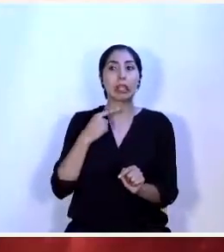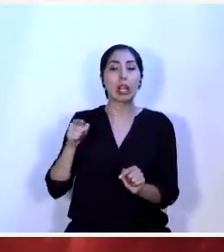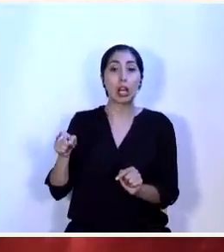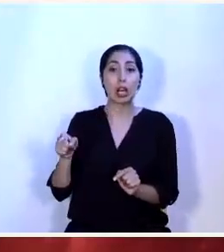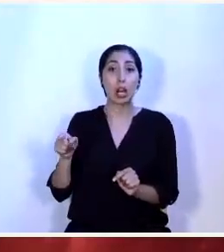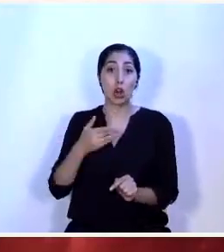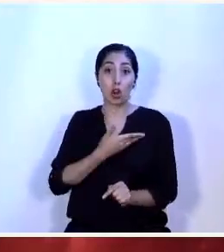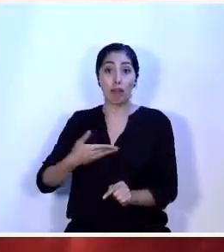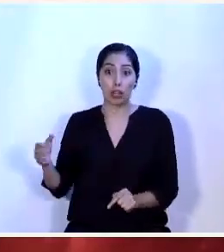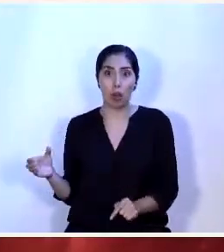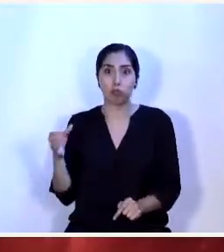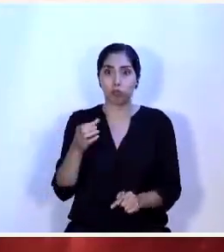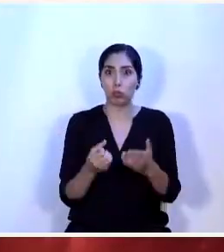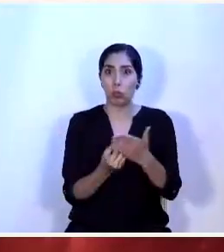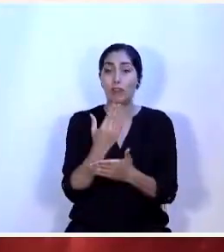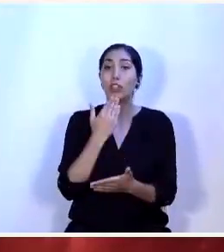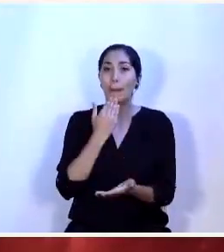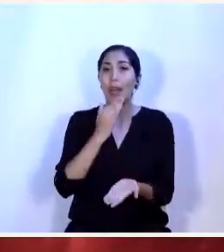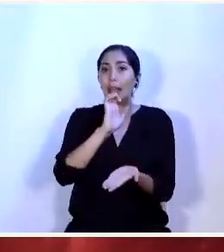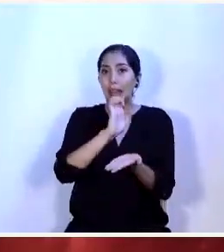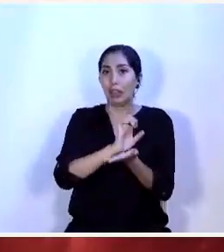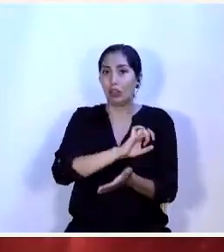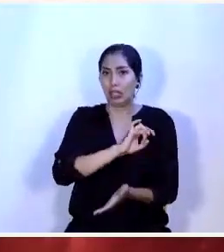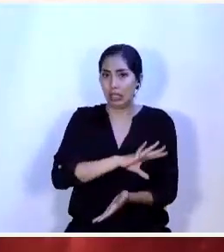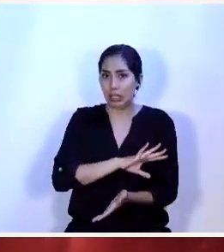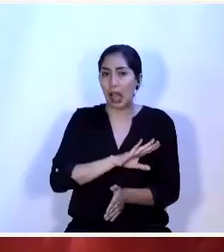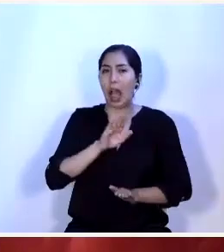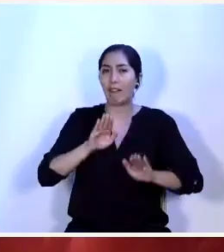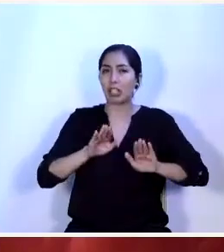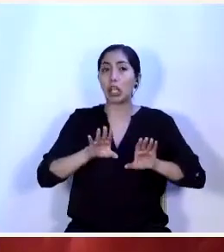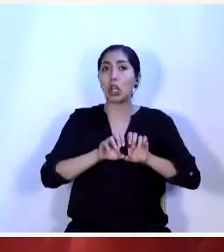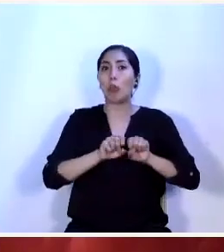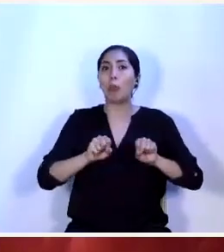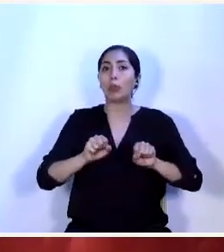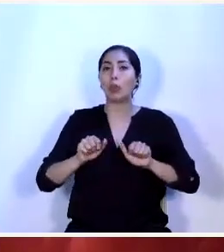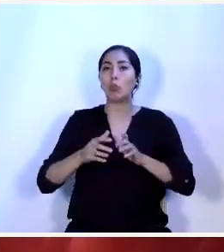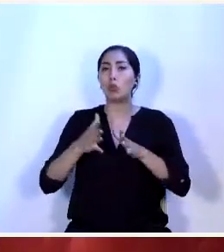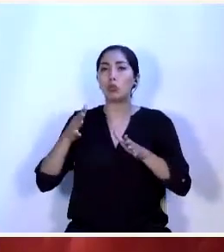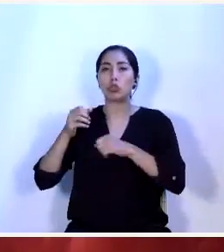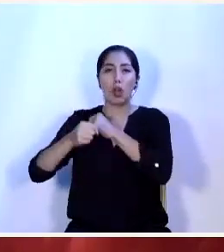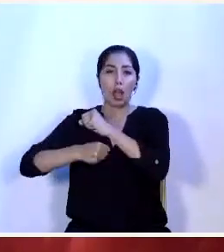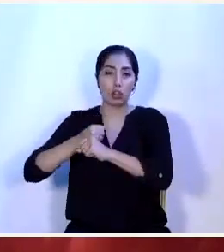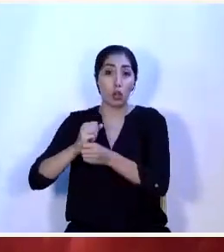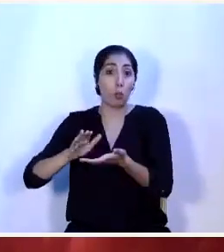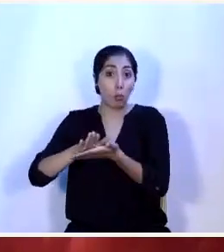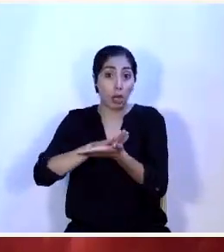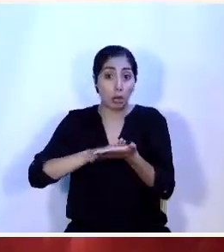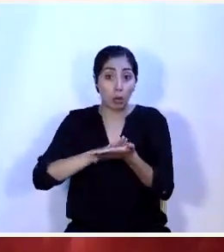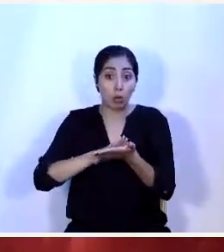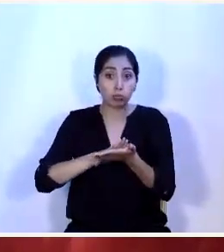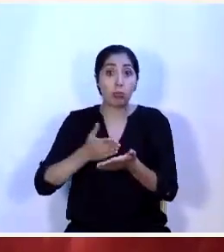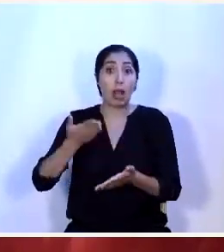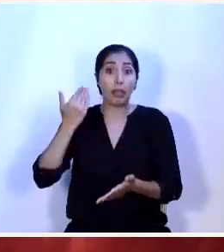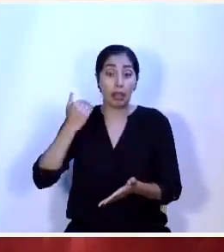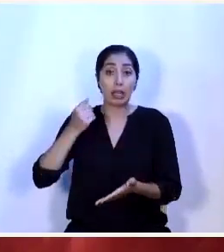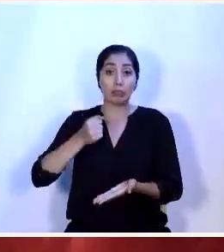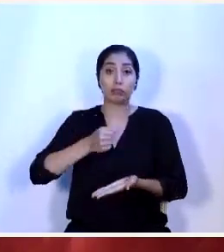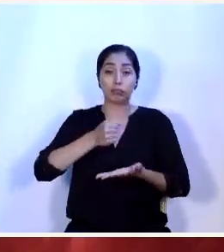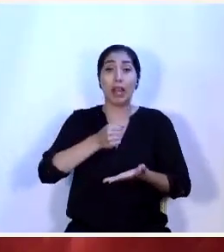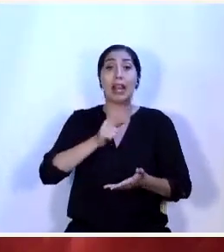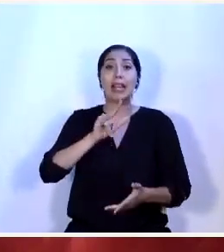sino al Estado de Chile, y a veces por muchos años. Es el caso de la reciente licitación del litio,